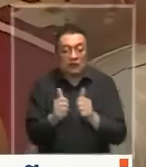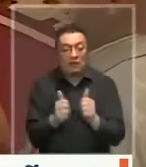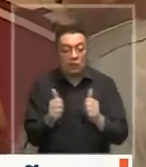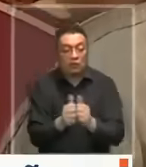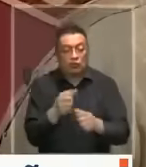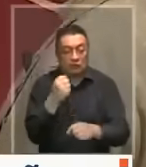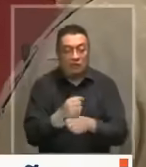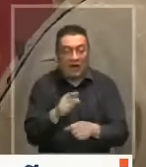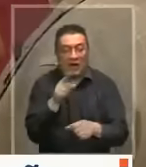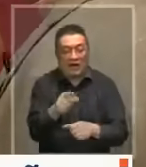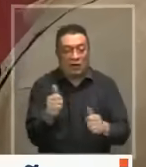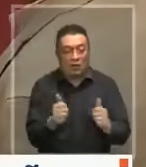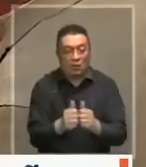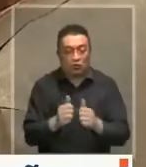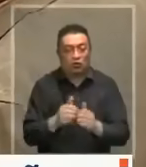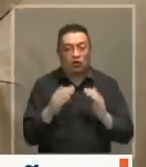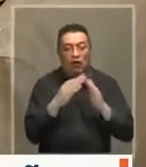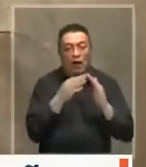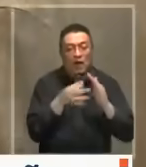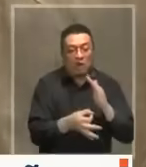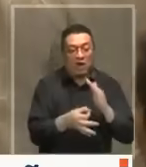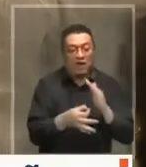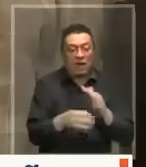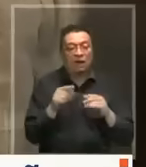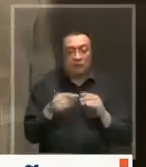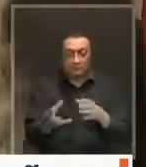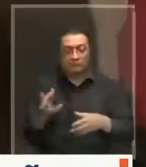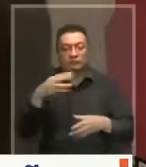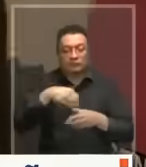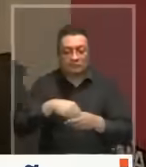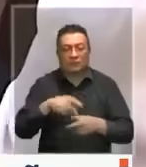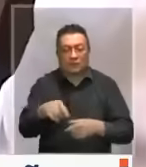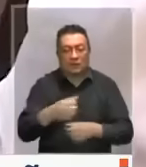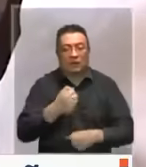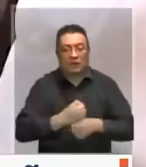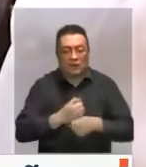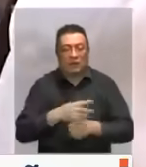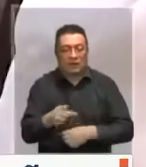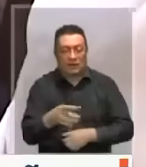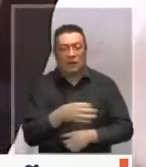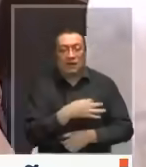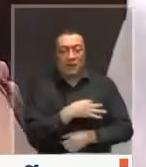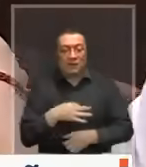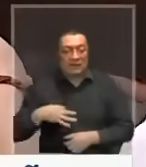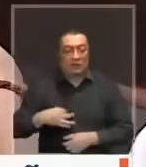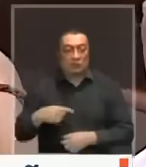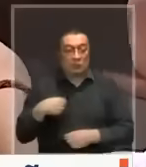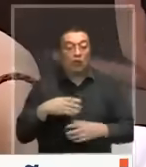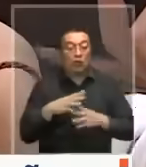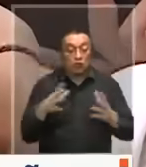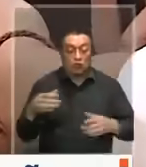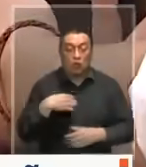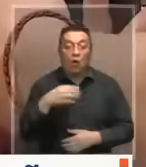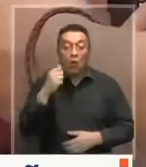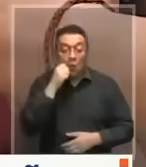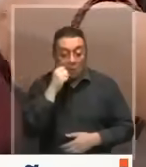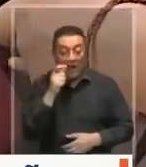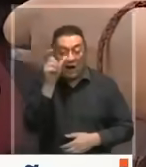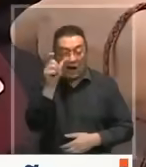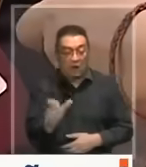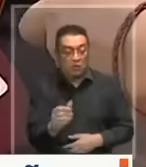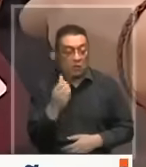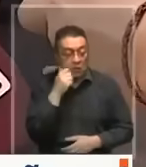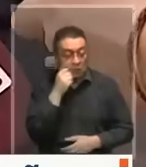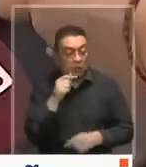codo con él en La Moneda, formando parte de su gabinete. Nos tocó mucho el presidente ser humano, un hombre